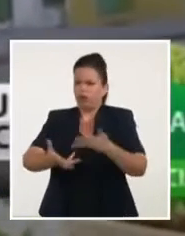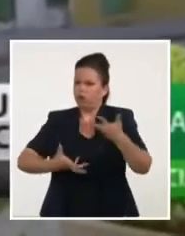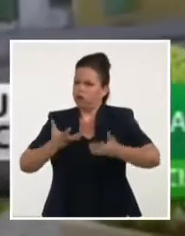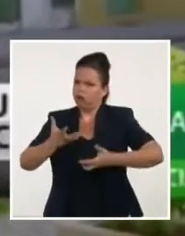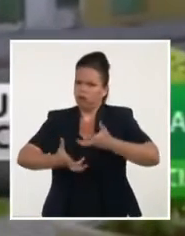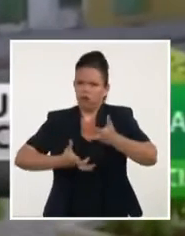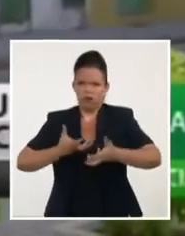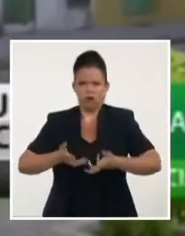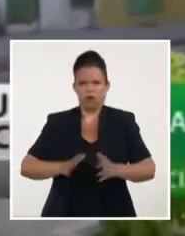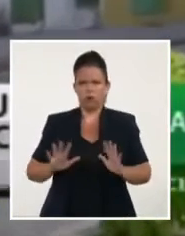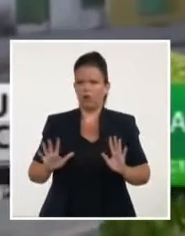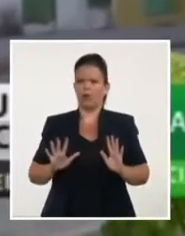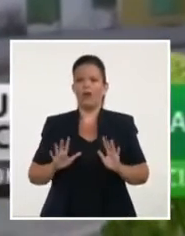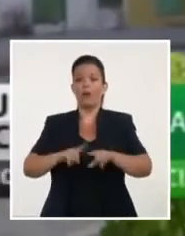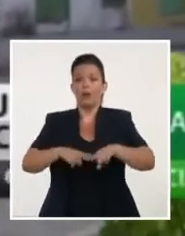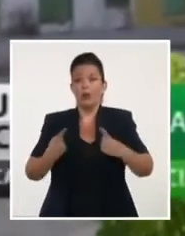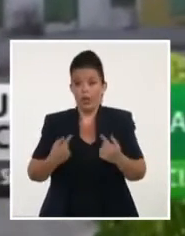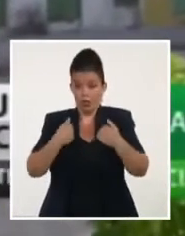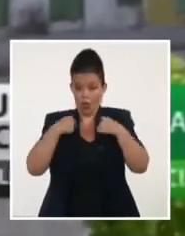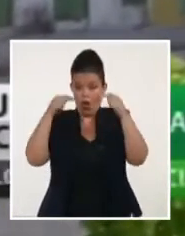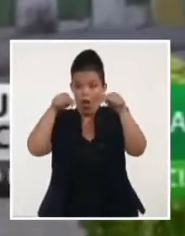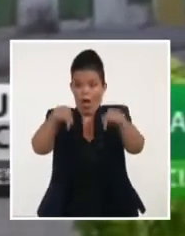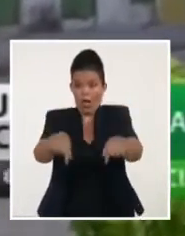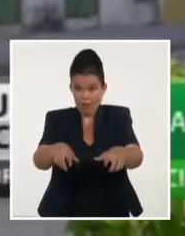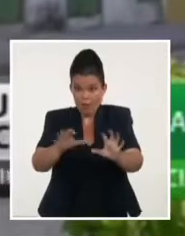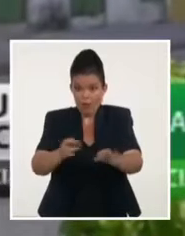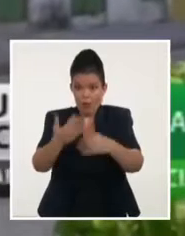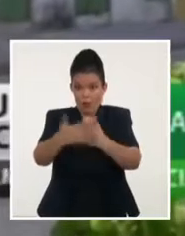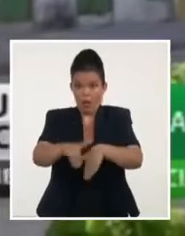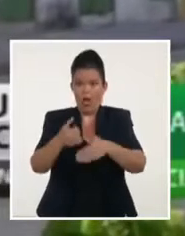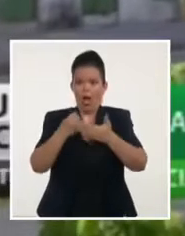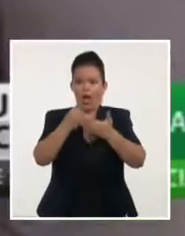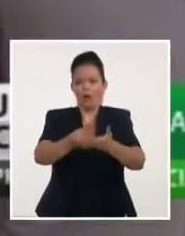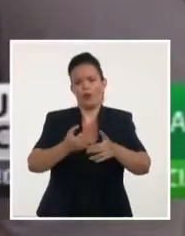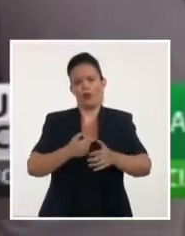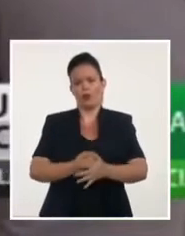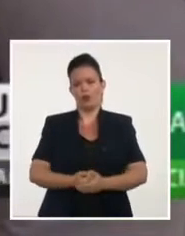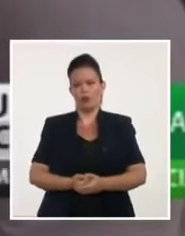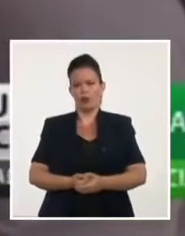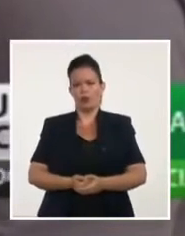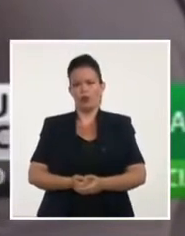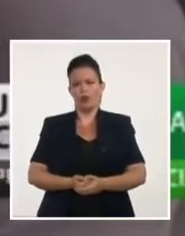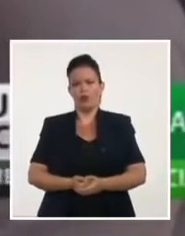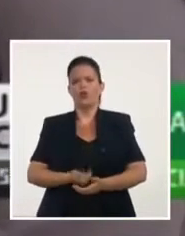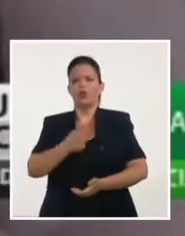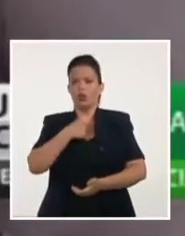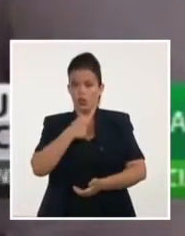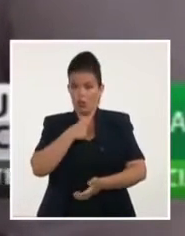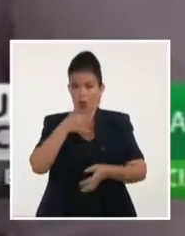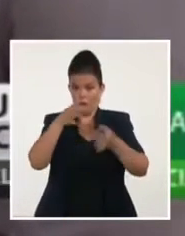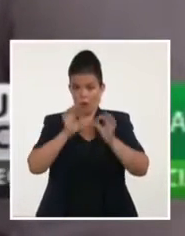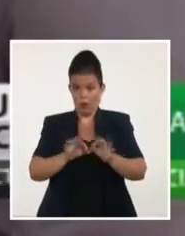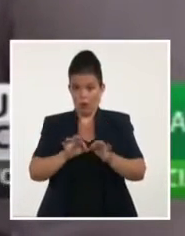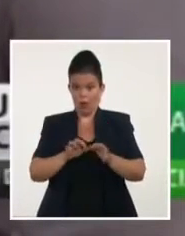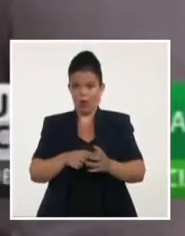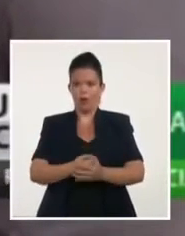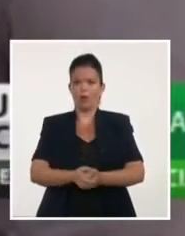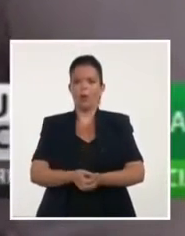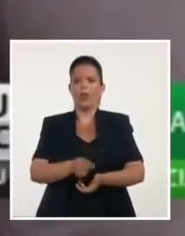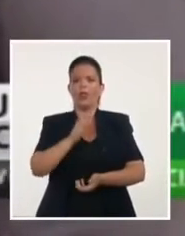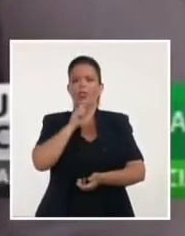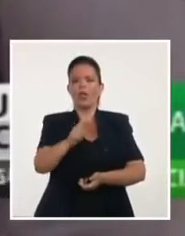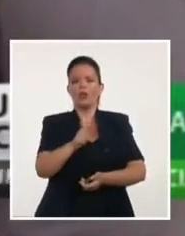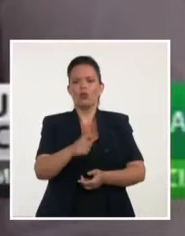allí justamente a lo mismo, ¿no? Entonces, ante esa manipulación, pues decido denunciar y condenar el uso de mi imagen en